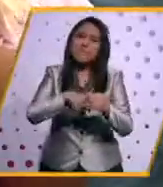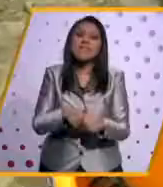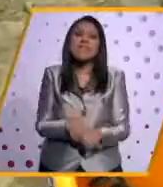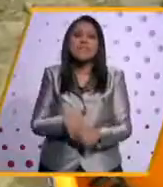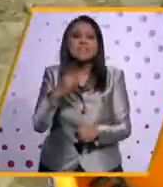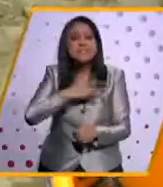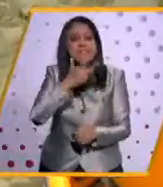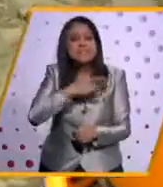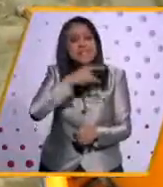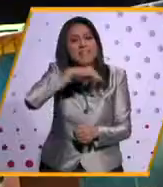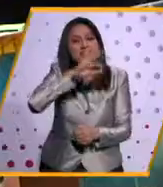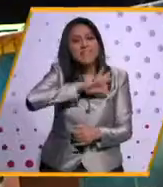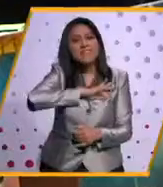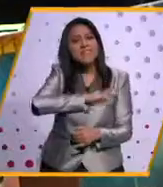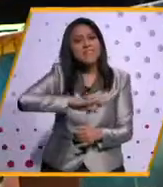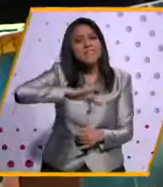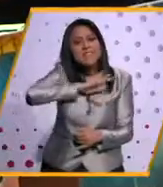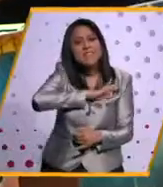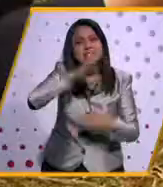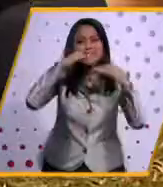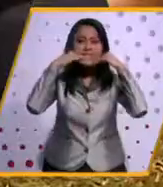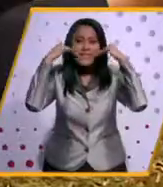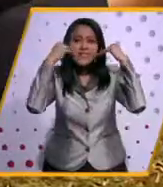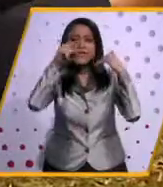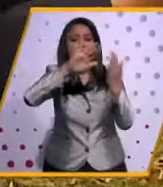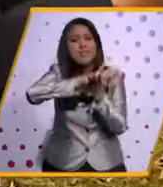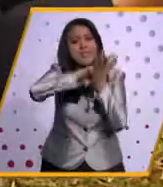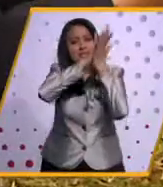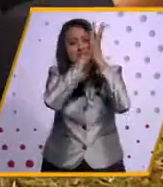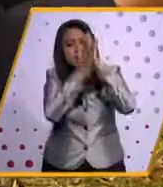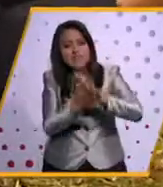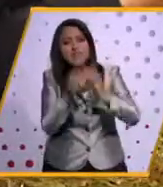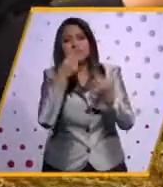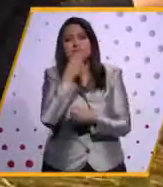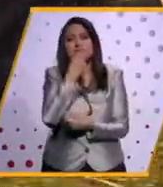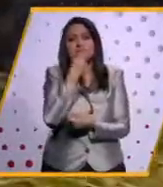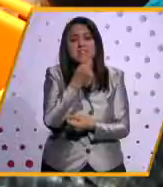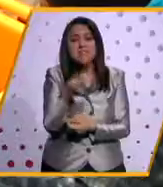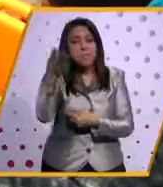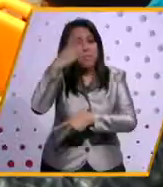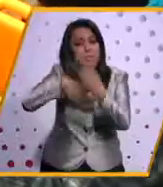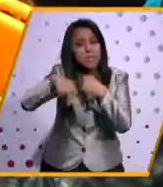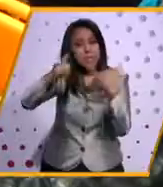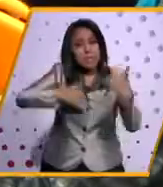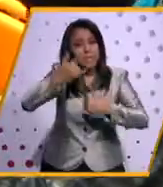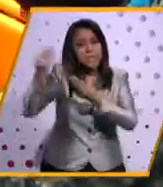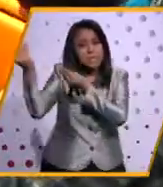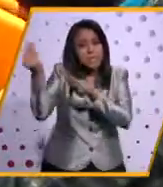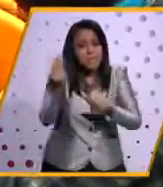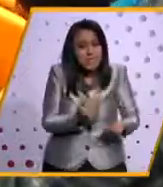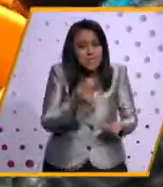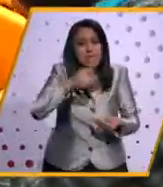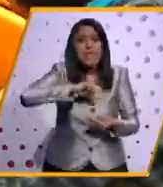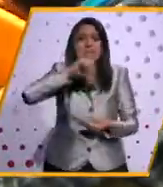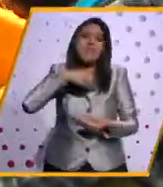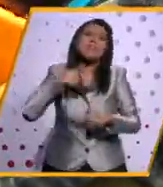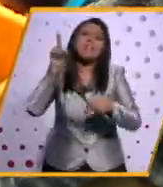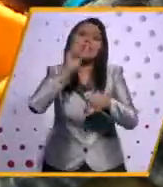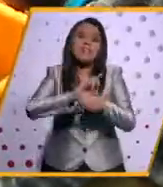que significa ser feliz a un niño, conviértase en un rey mago. Traiga sus juguetes y ayúdenos a que ellos tengan un feliz